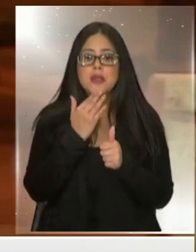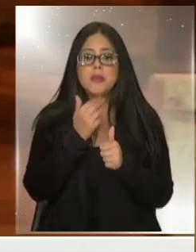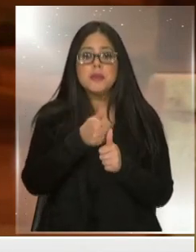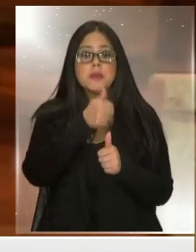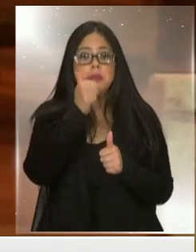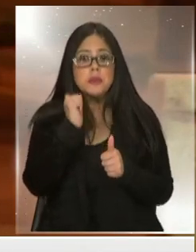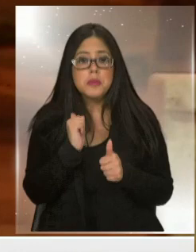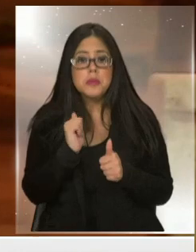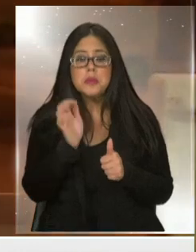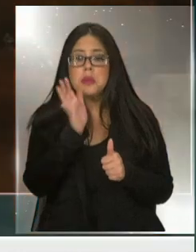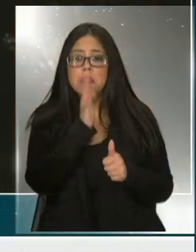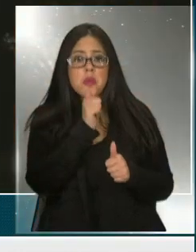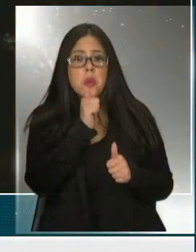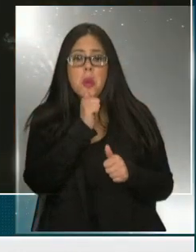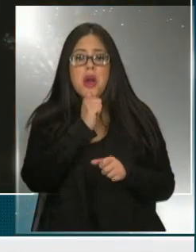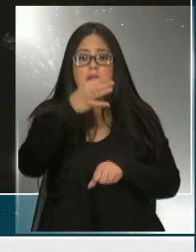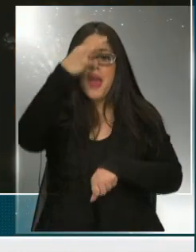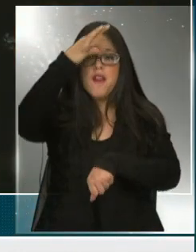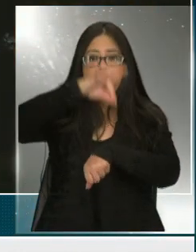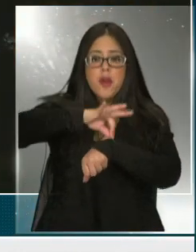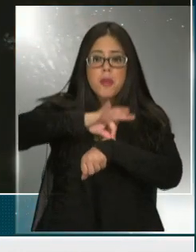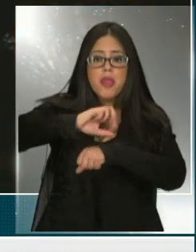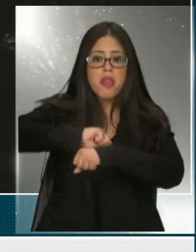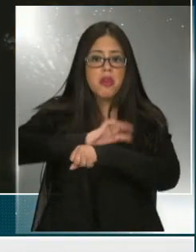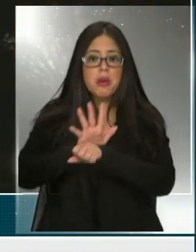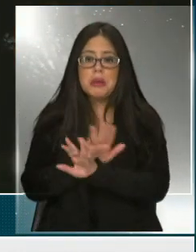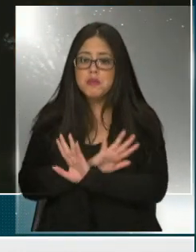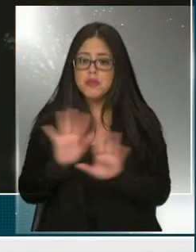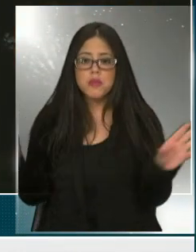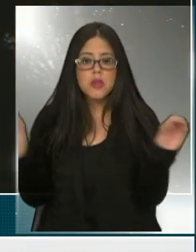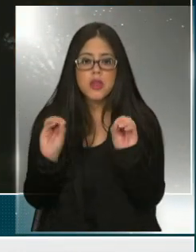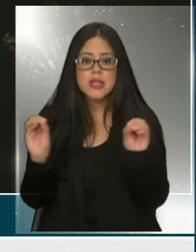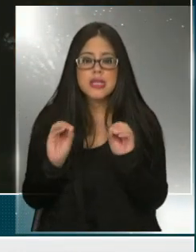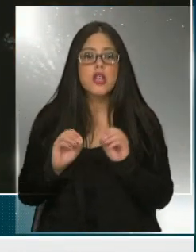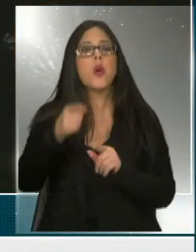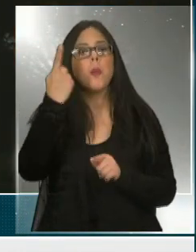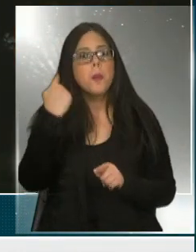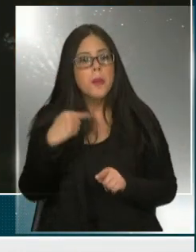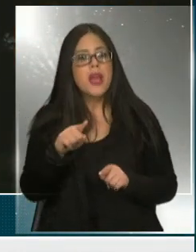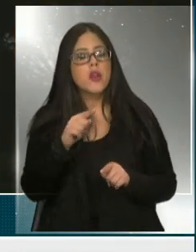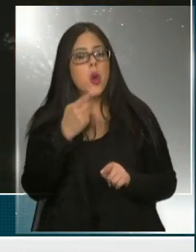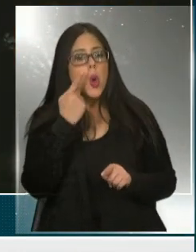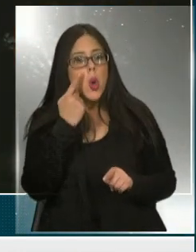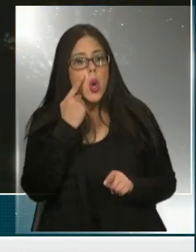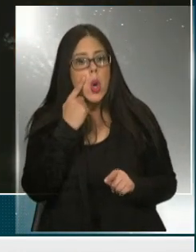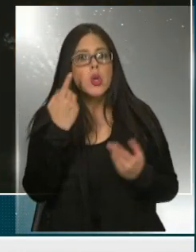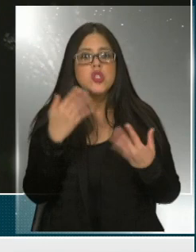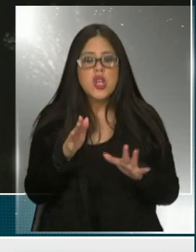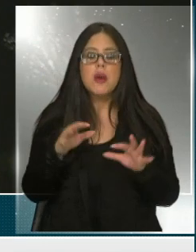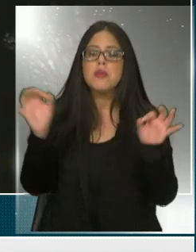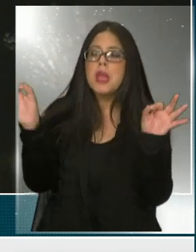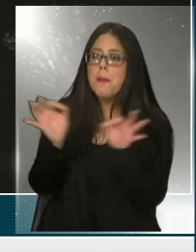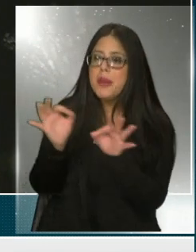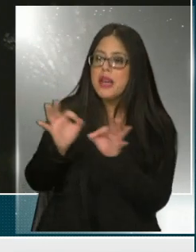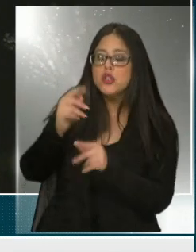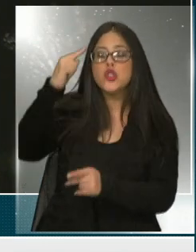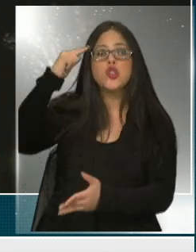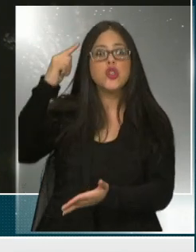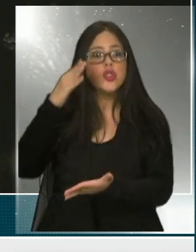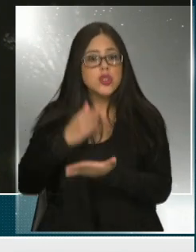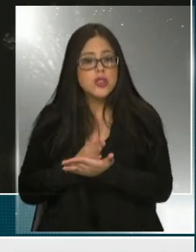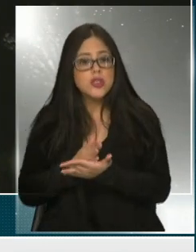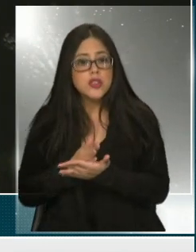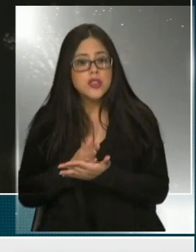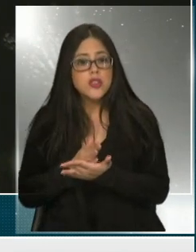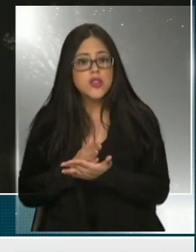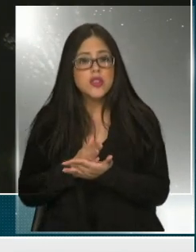ha presentado síntomas por esta enfermedad. Sin embargo, Sole, tanto las declaraciones como las decisiones que tú mencionabas en